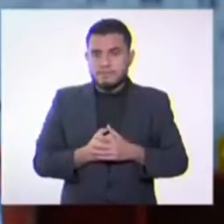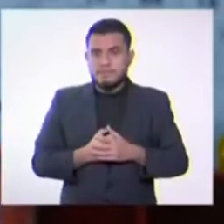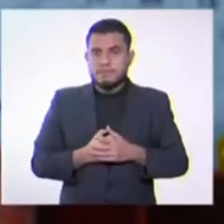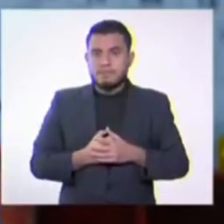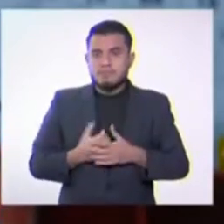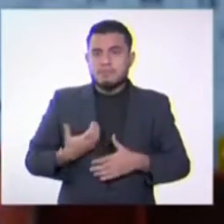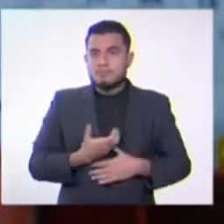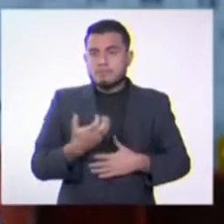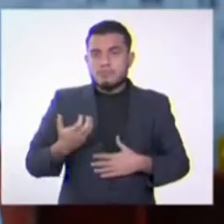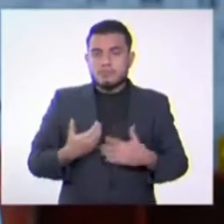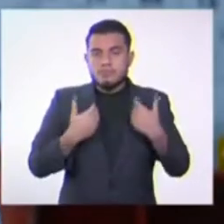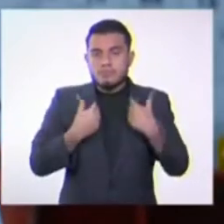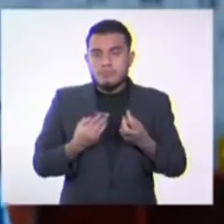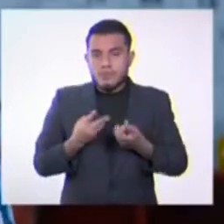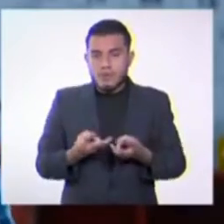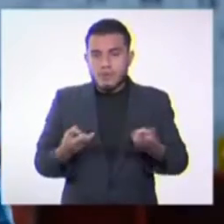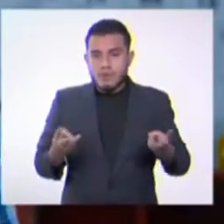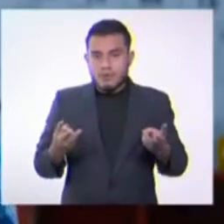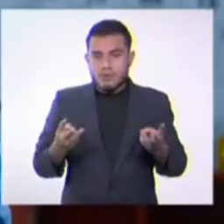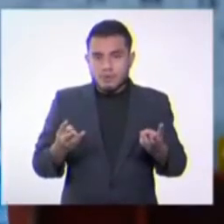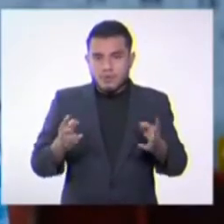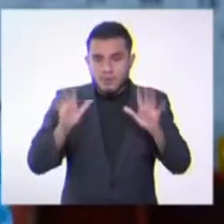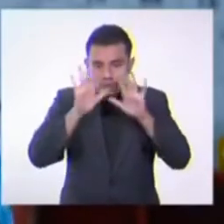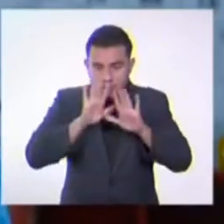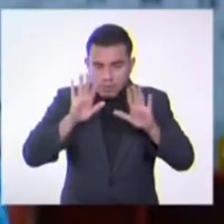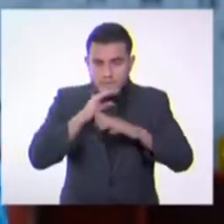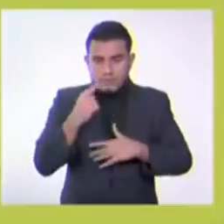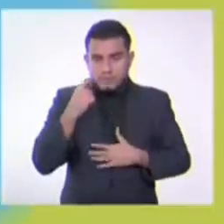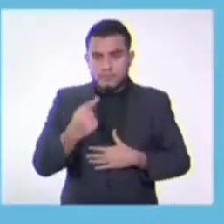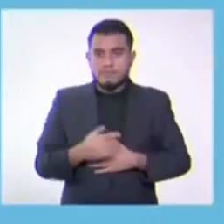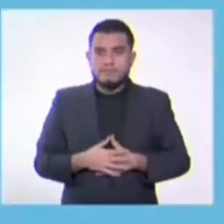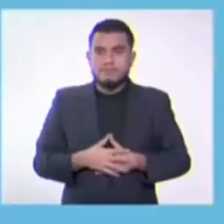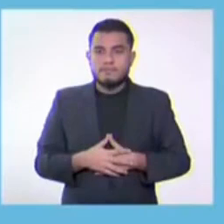vamos a tener los materiales opacos. Veamos lo siguiente.